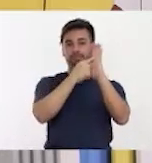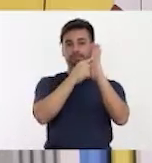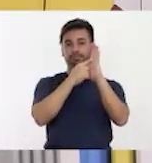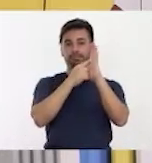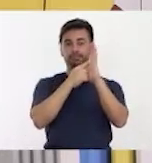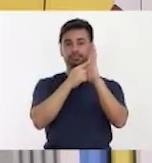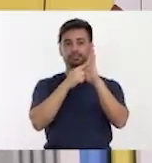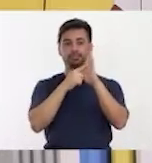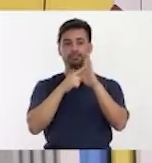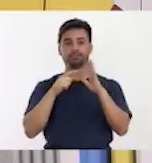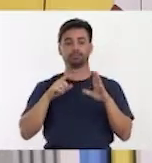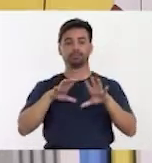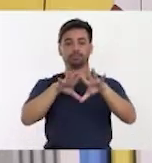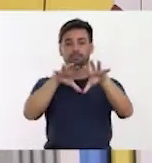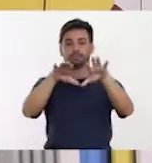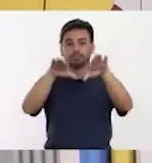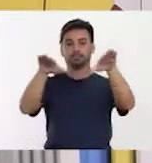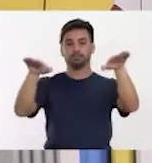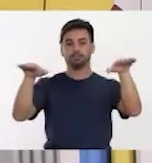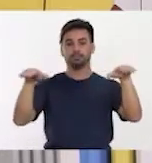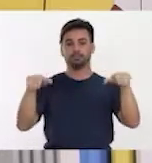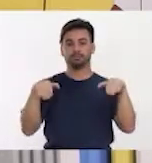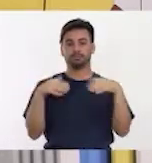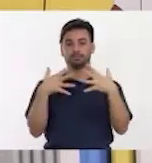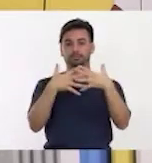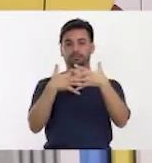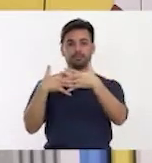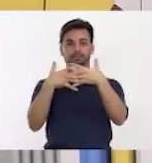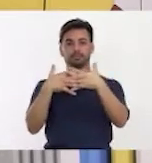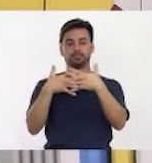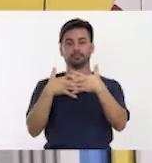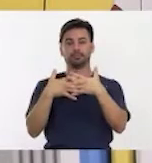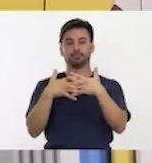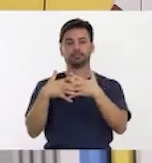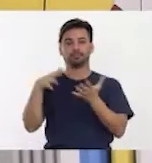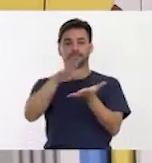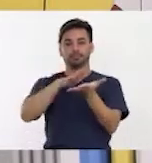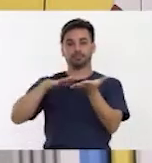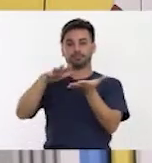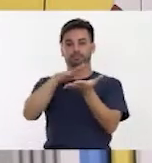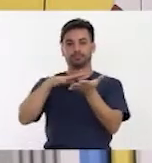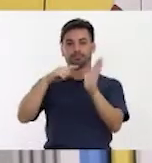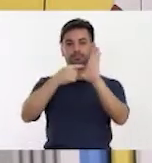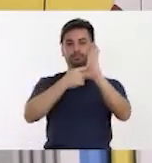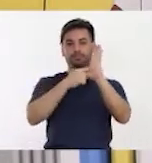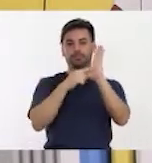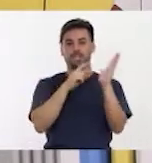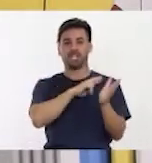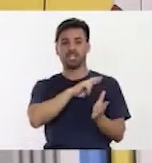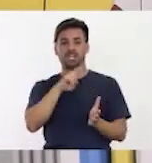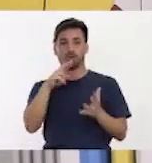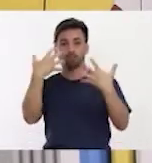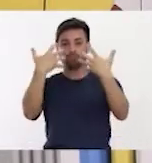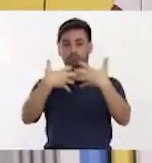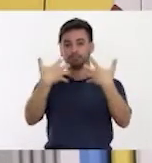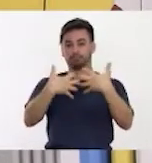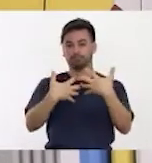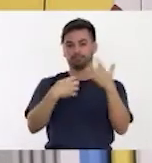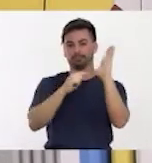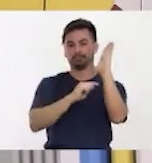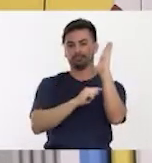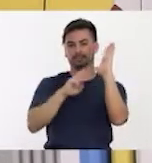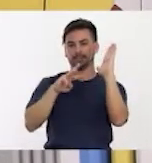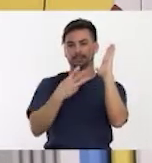en Estados Unidos. Estos van a ser la expansión territorial, la revolución industrial